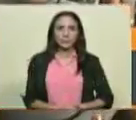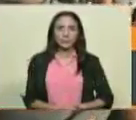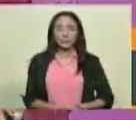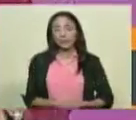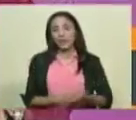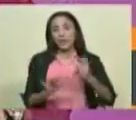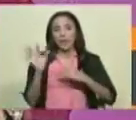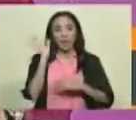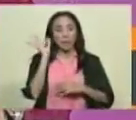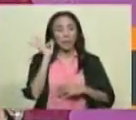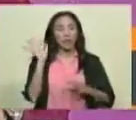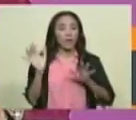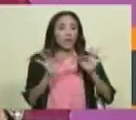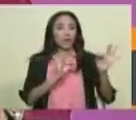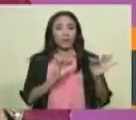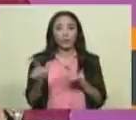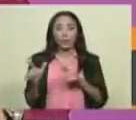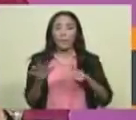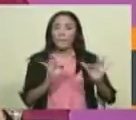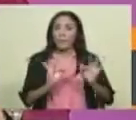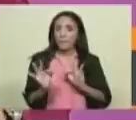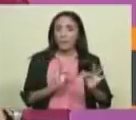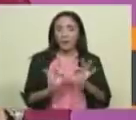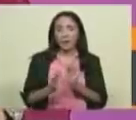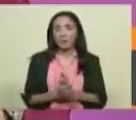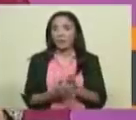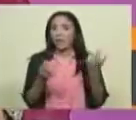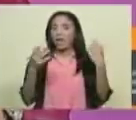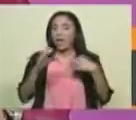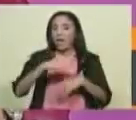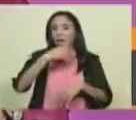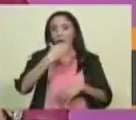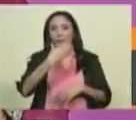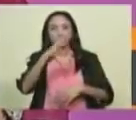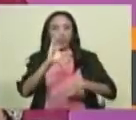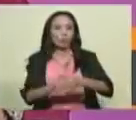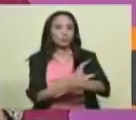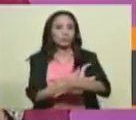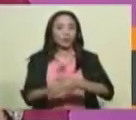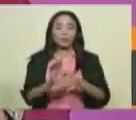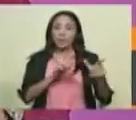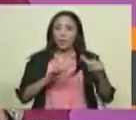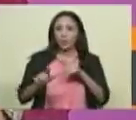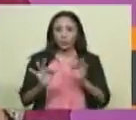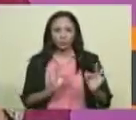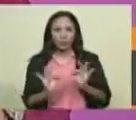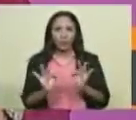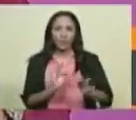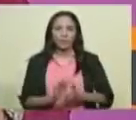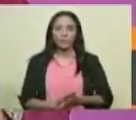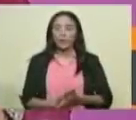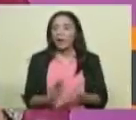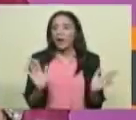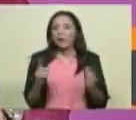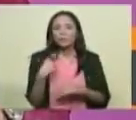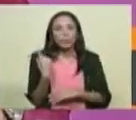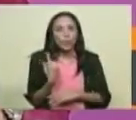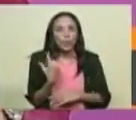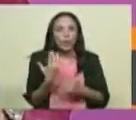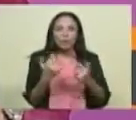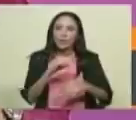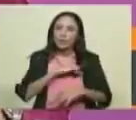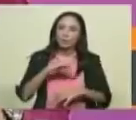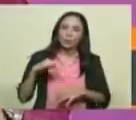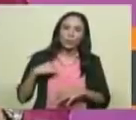Venían entrenadas, mira, ya viene ensayado el canto. Así son las mujeres, yo le puedo decir, solo nosotros tenemos